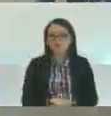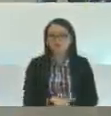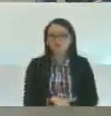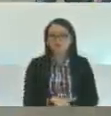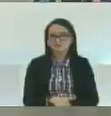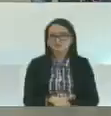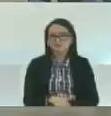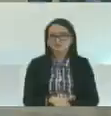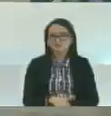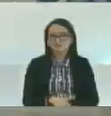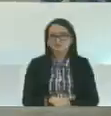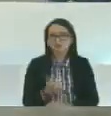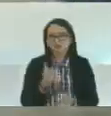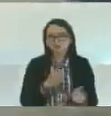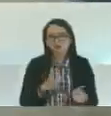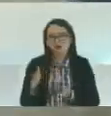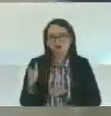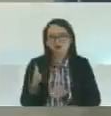Tengo un plan para ustedes,